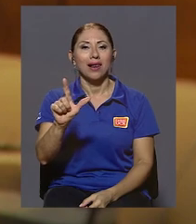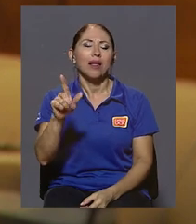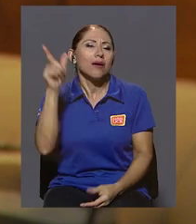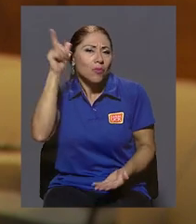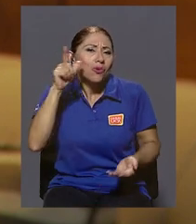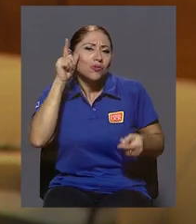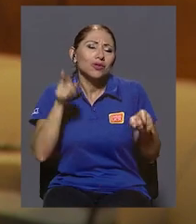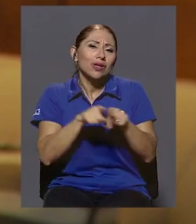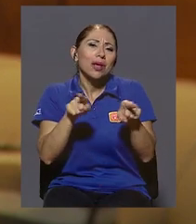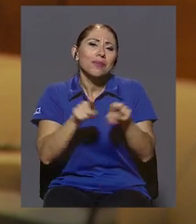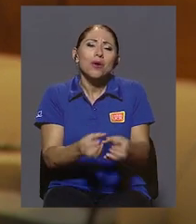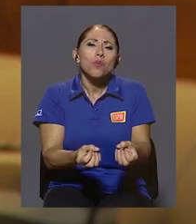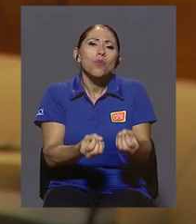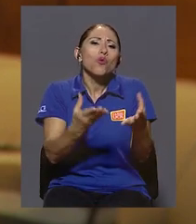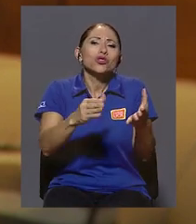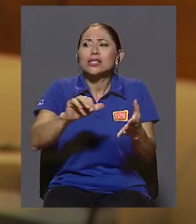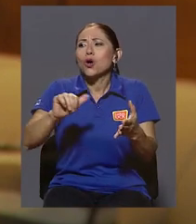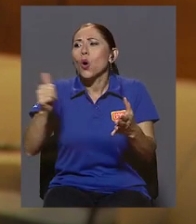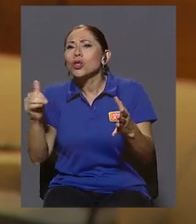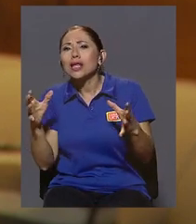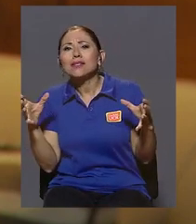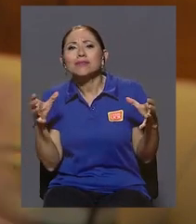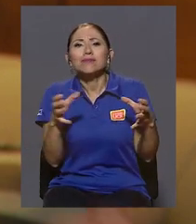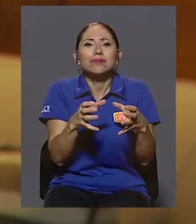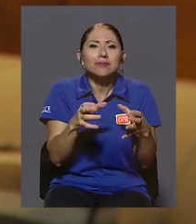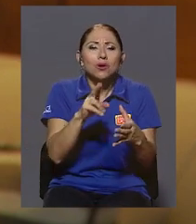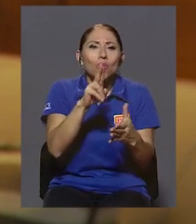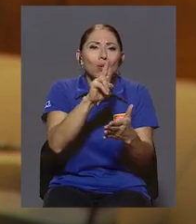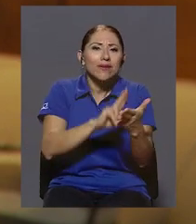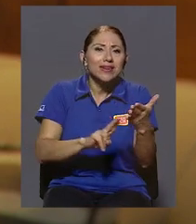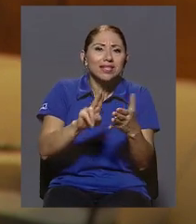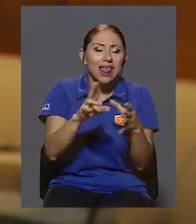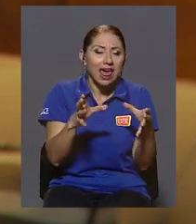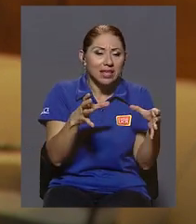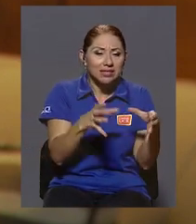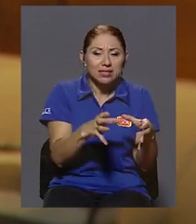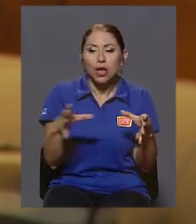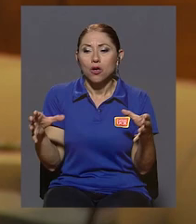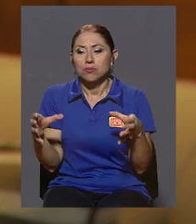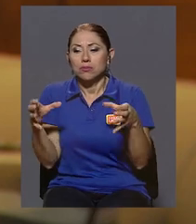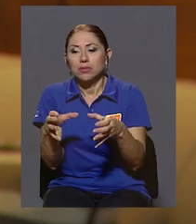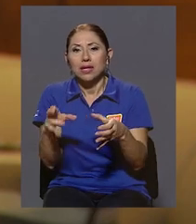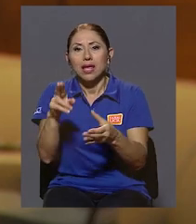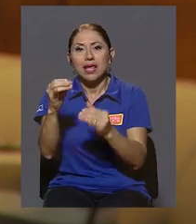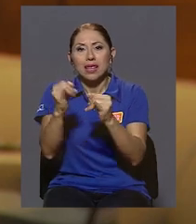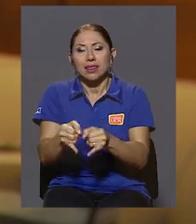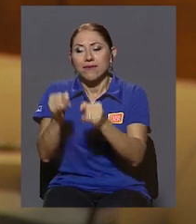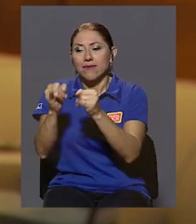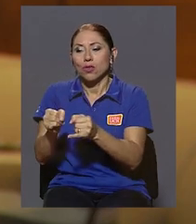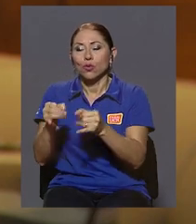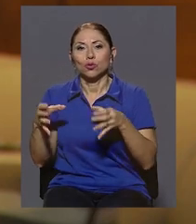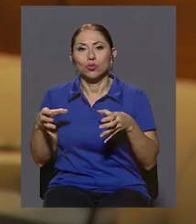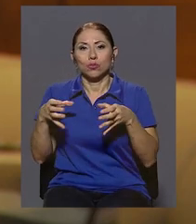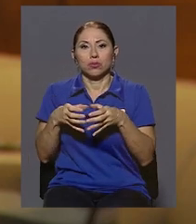otras asociaciones de universidades, individuos y grupos, ¿no?